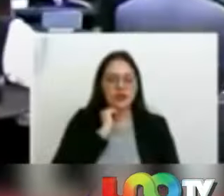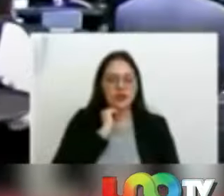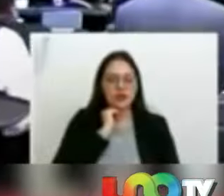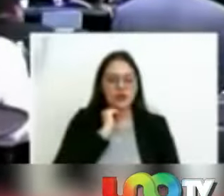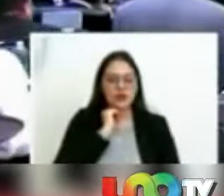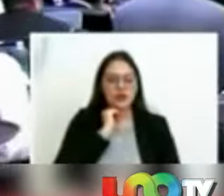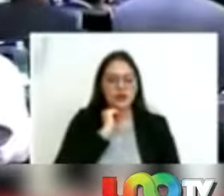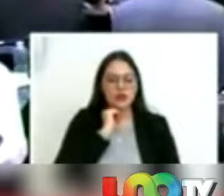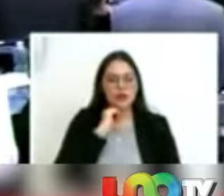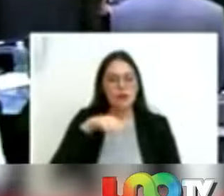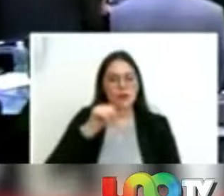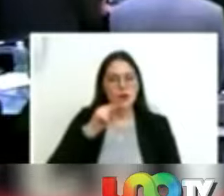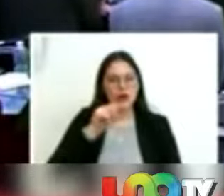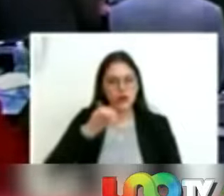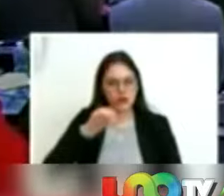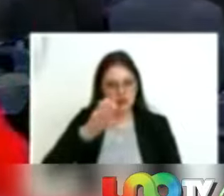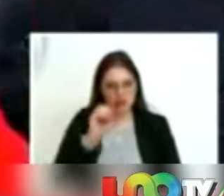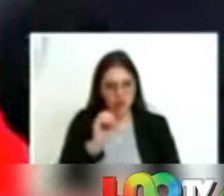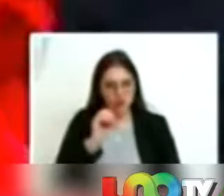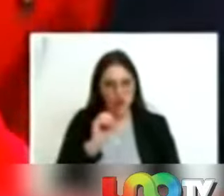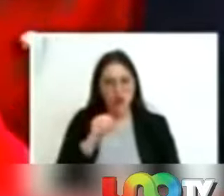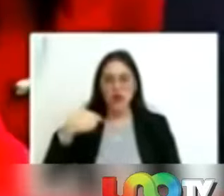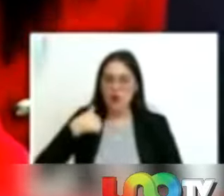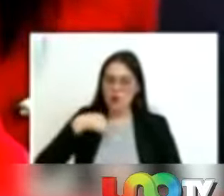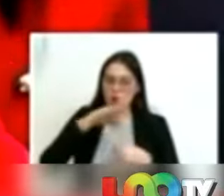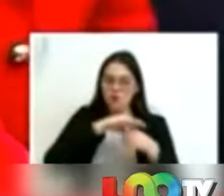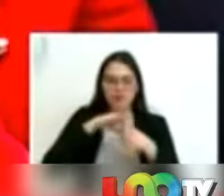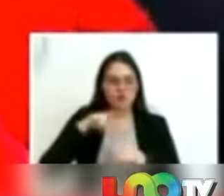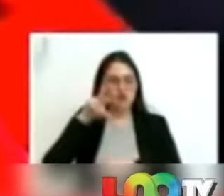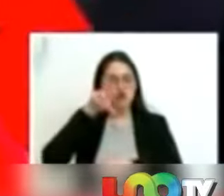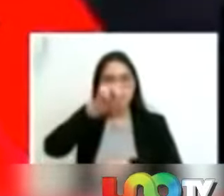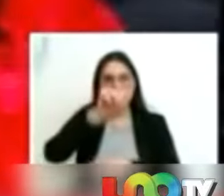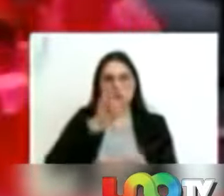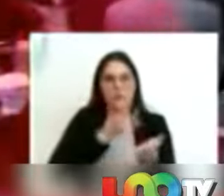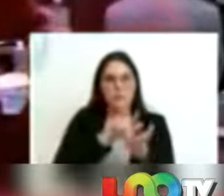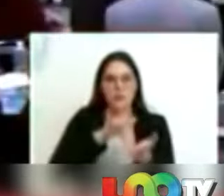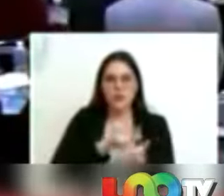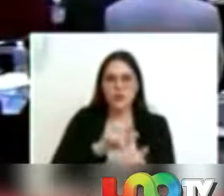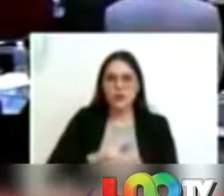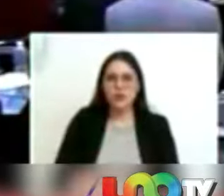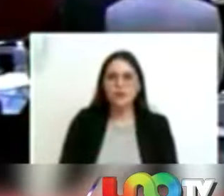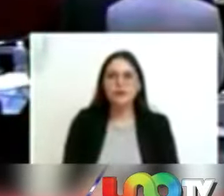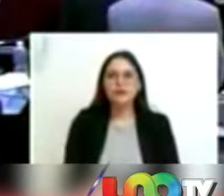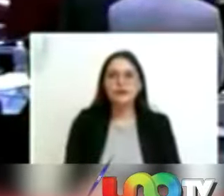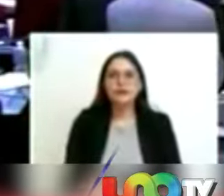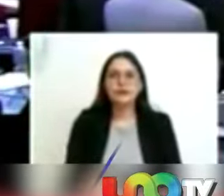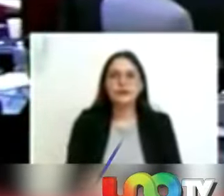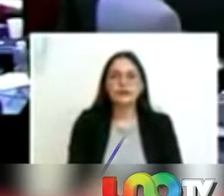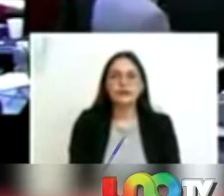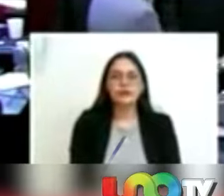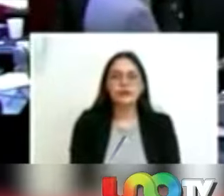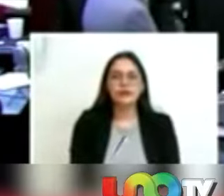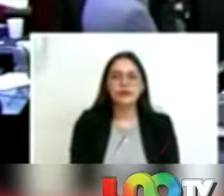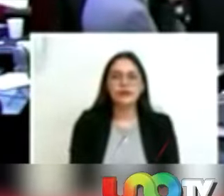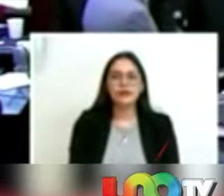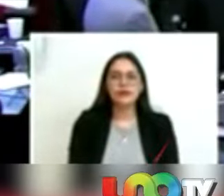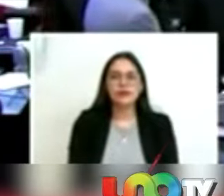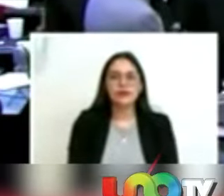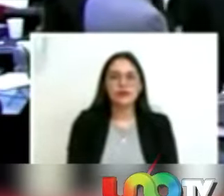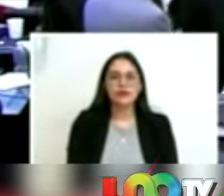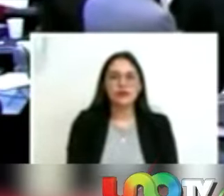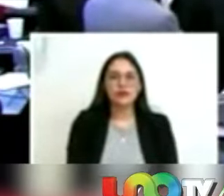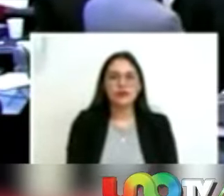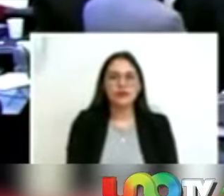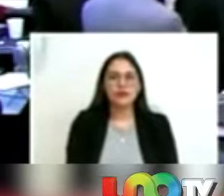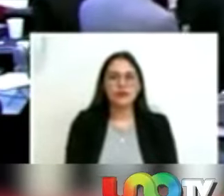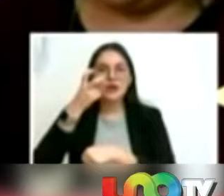En la discusión en lo general, se realizó una ronda de participaciones, después de la cual la mayoría parlamentaria votó por considerar suficientemente